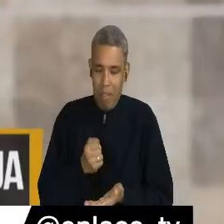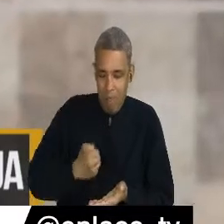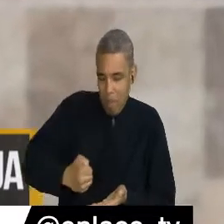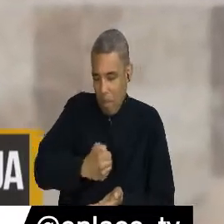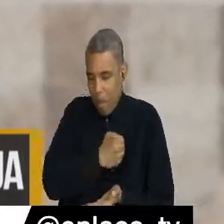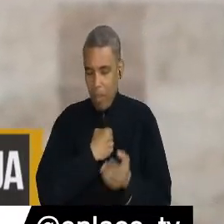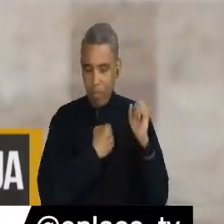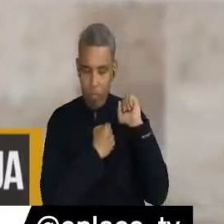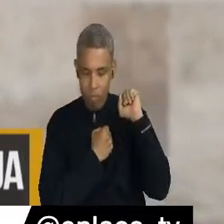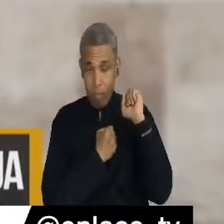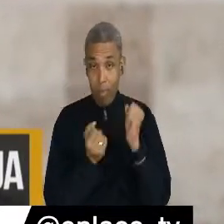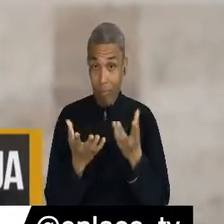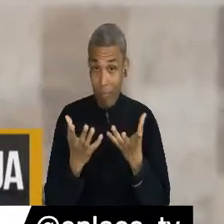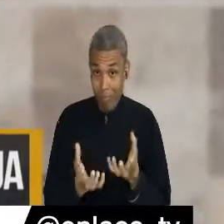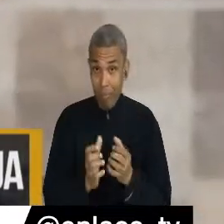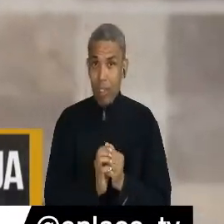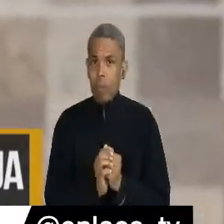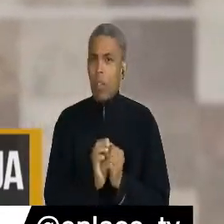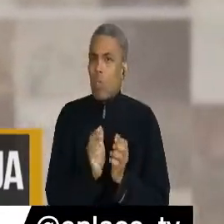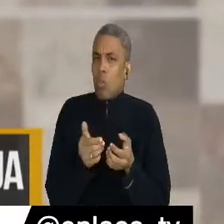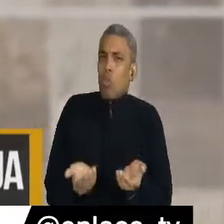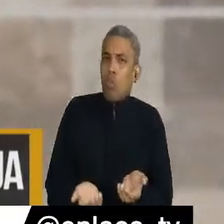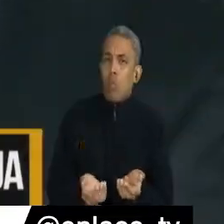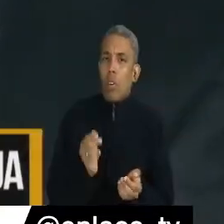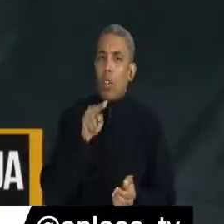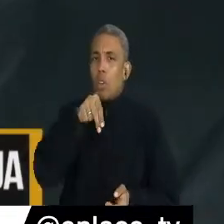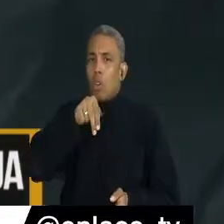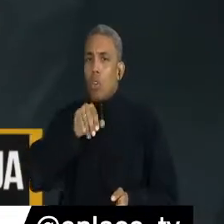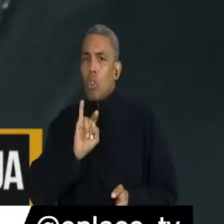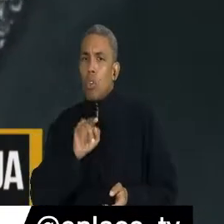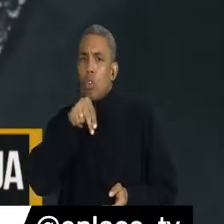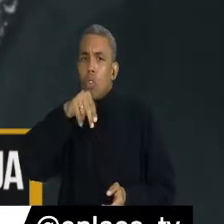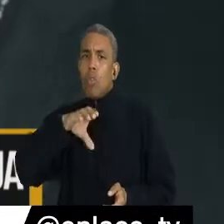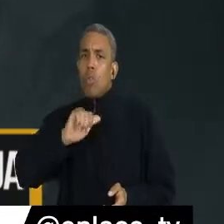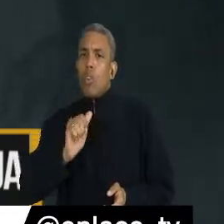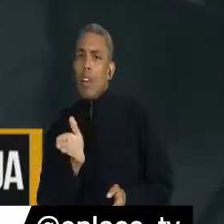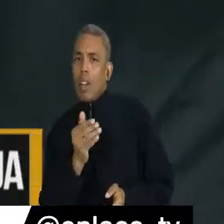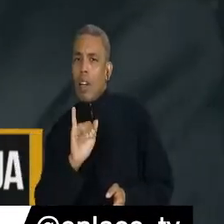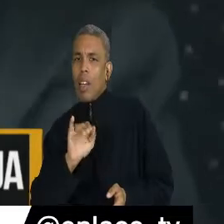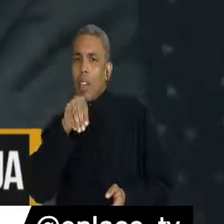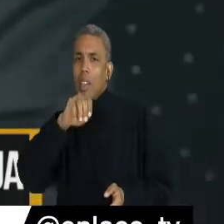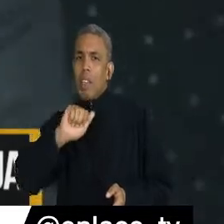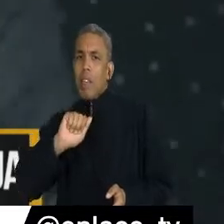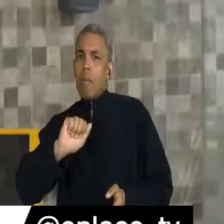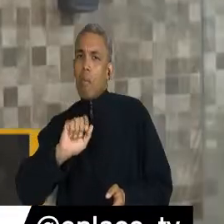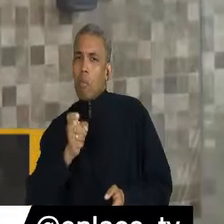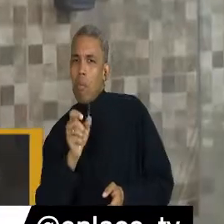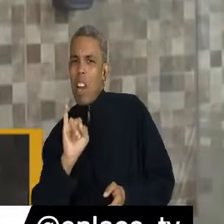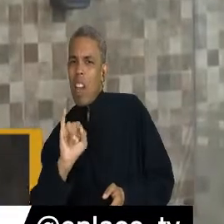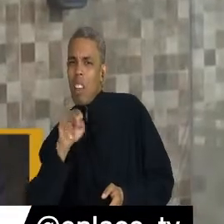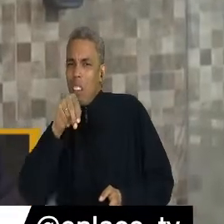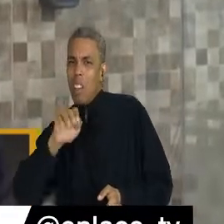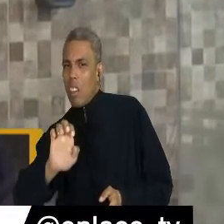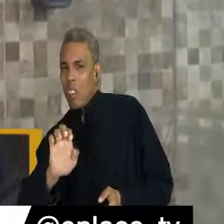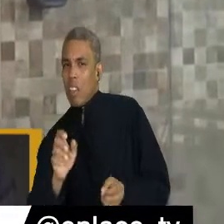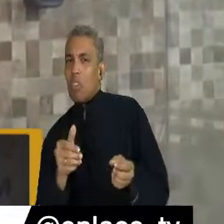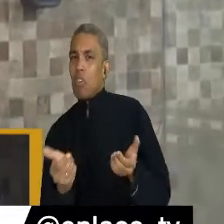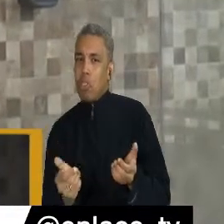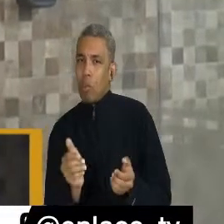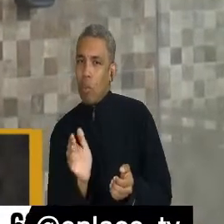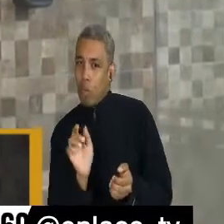Si usted quiere escuchar la letra de Nunca Imaginé, escuche bien lo que debe hacer. Encuentras como Nunca Imaginé, Ciro